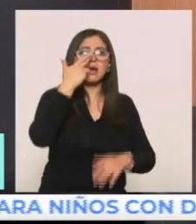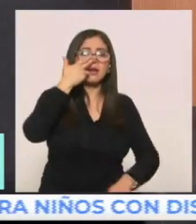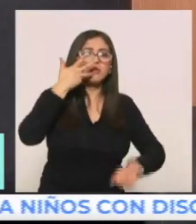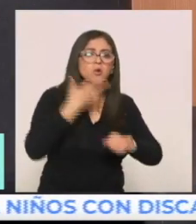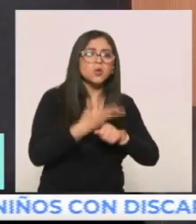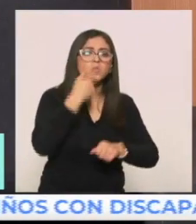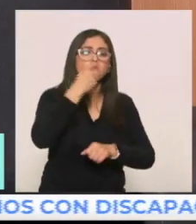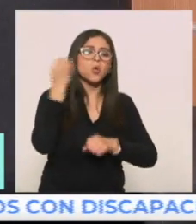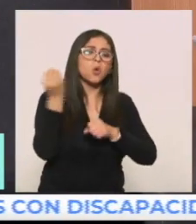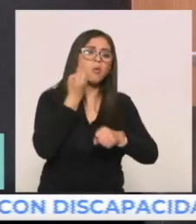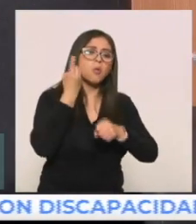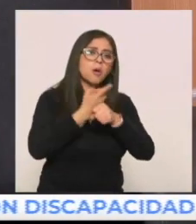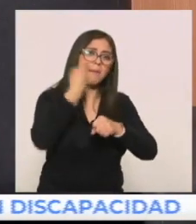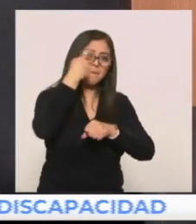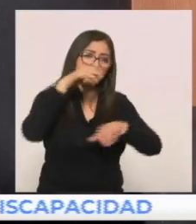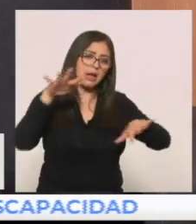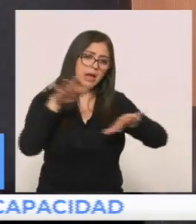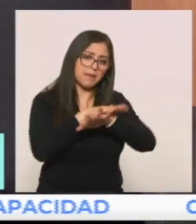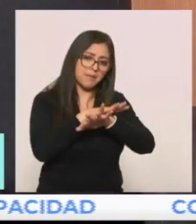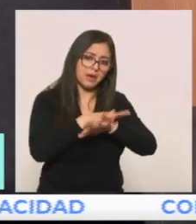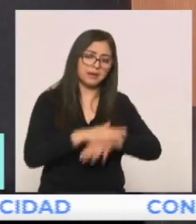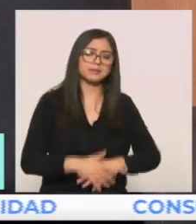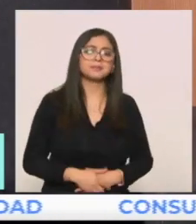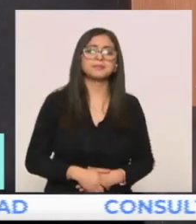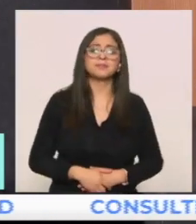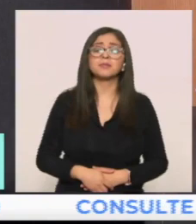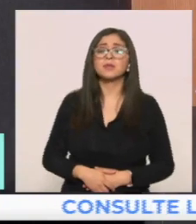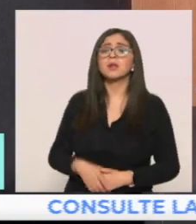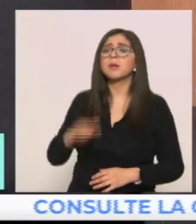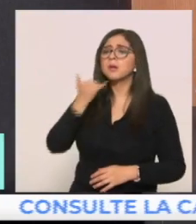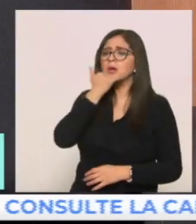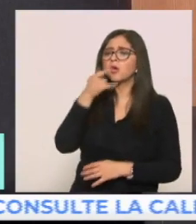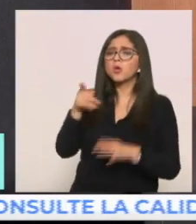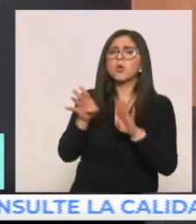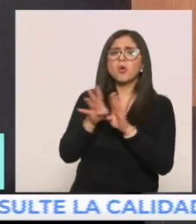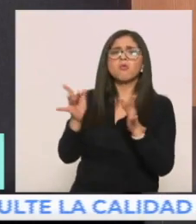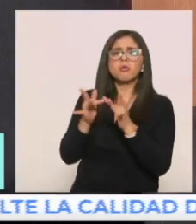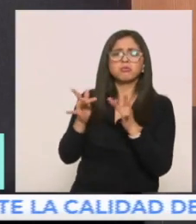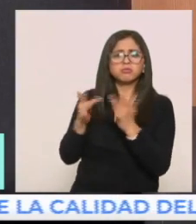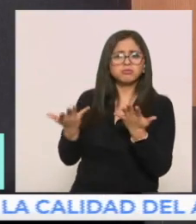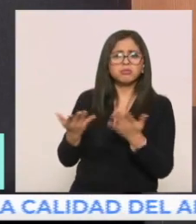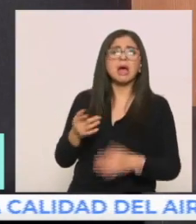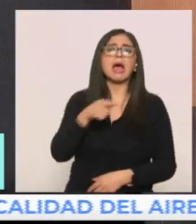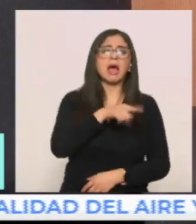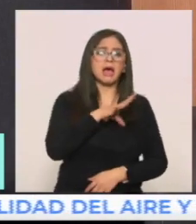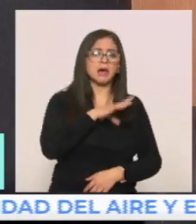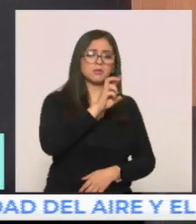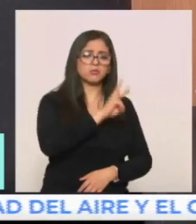cambiar, ¿no? ¿Cómo los contactamos? Pues bueno, nos pueden visitar en nuestra página electrónica